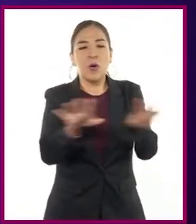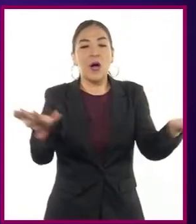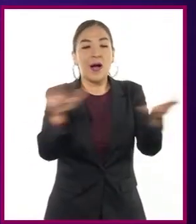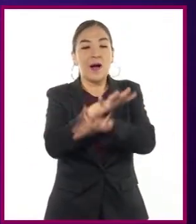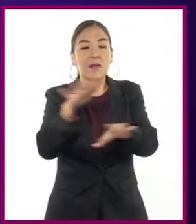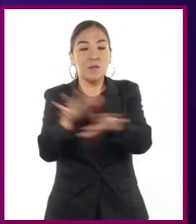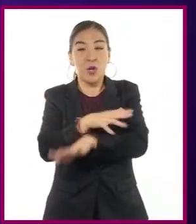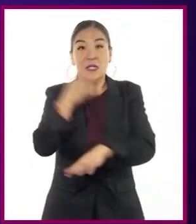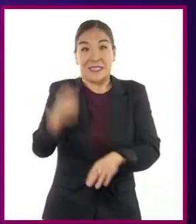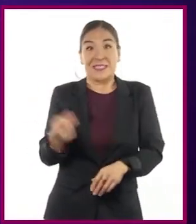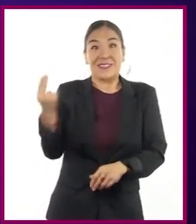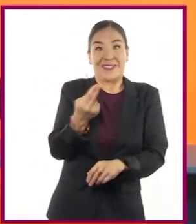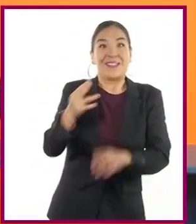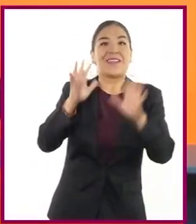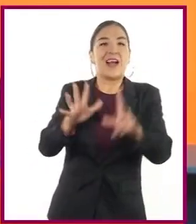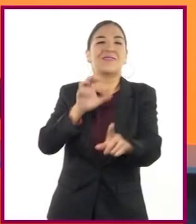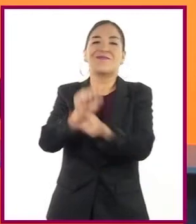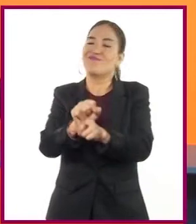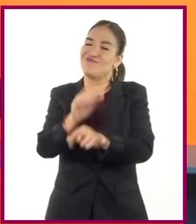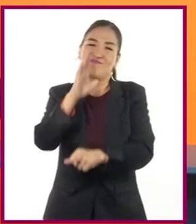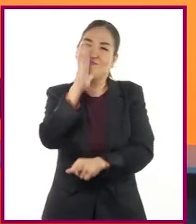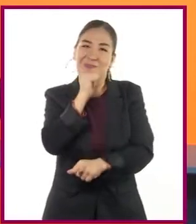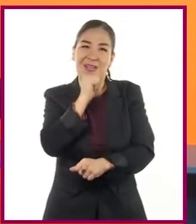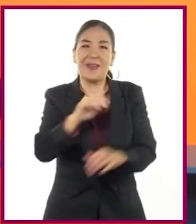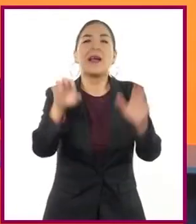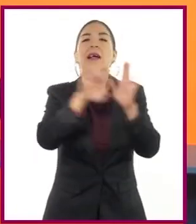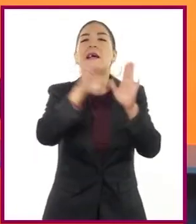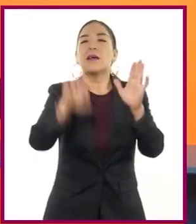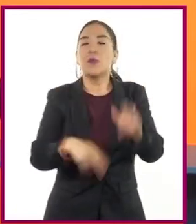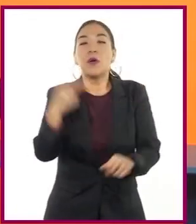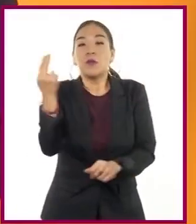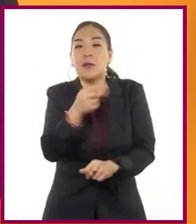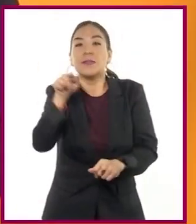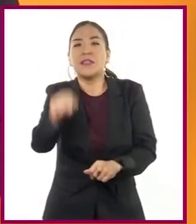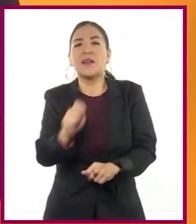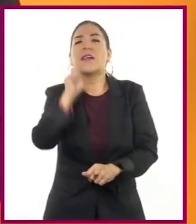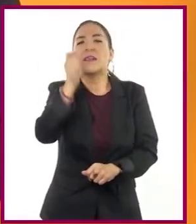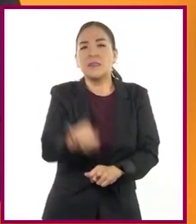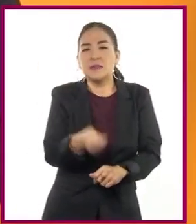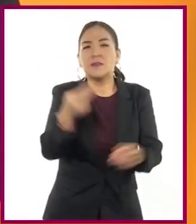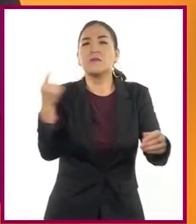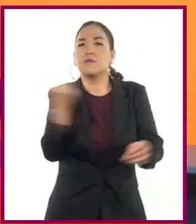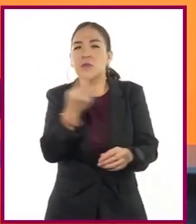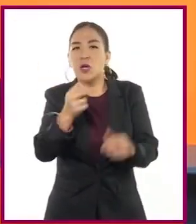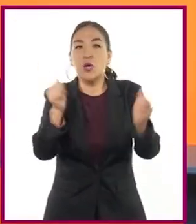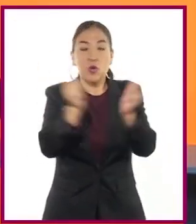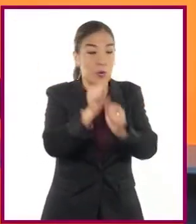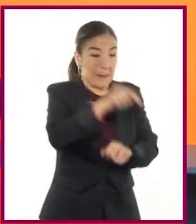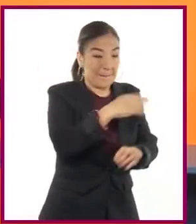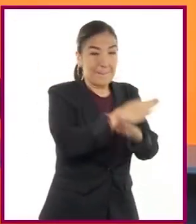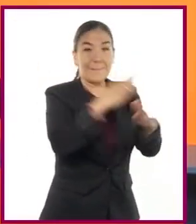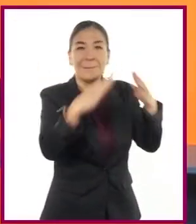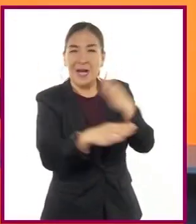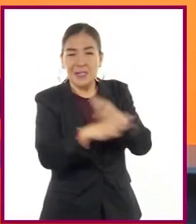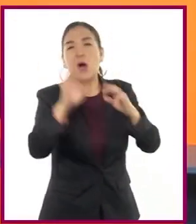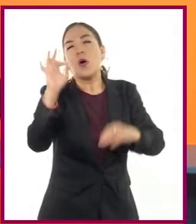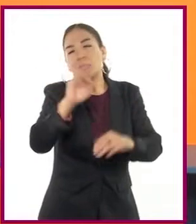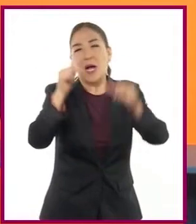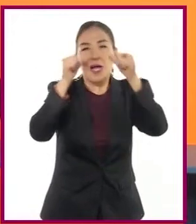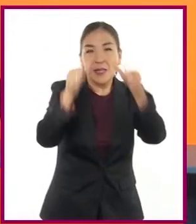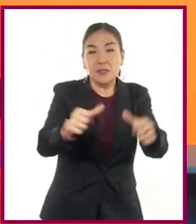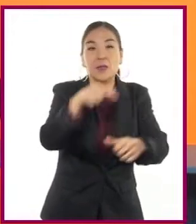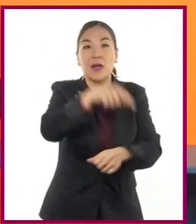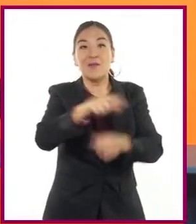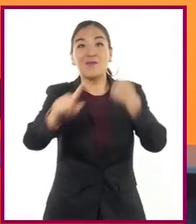podrá satisfacer la necesidad. Por ejemplo, si la necesidad se satisface con un producto o servicio que afecta a